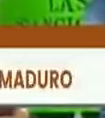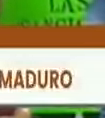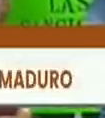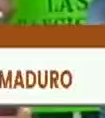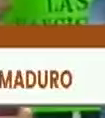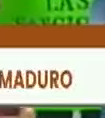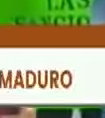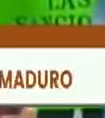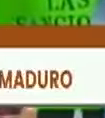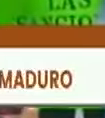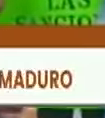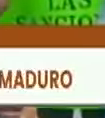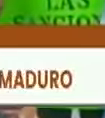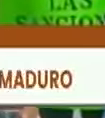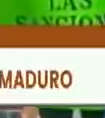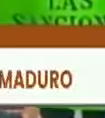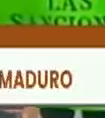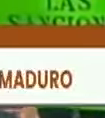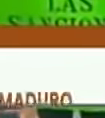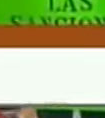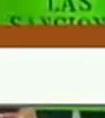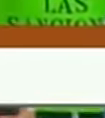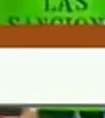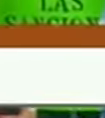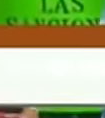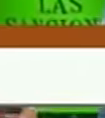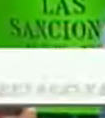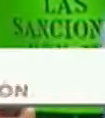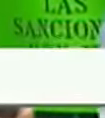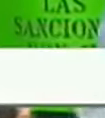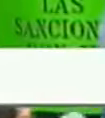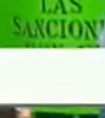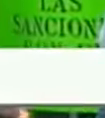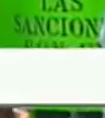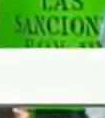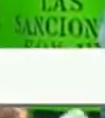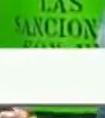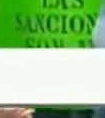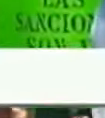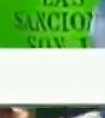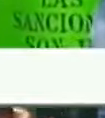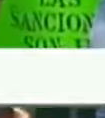Falcón. ¡Saludo solidario!